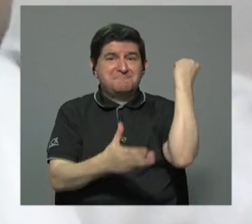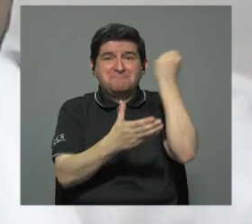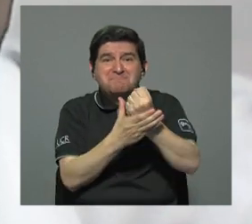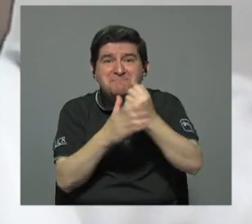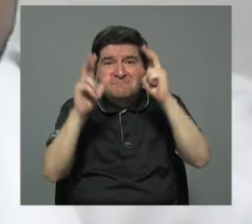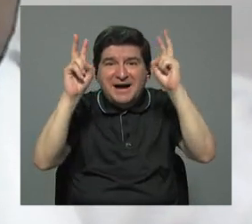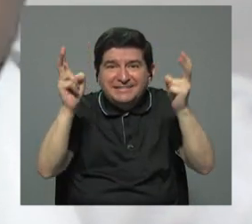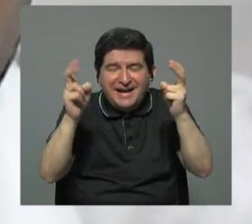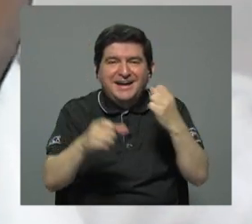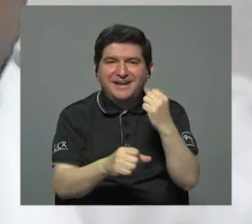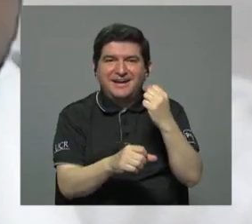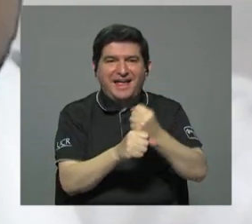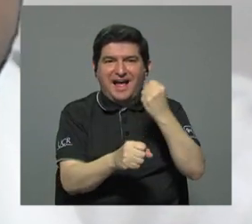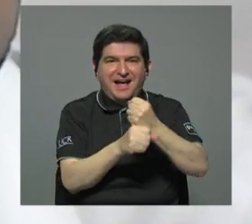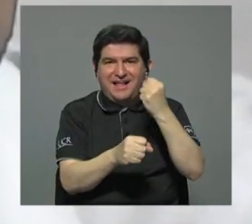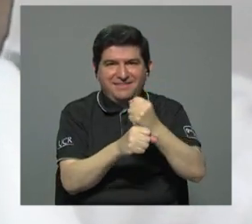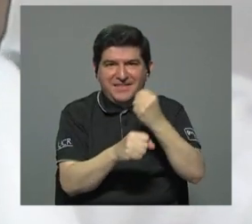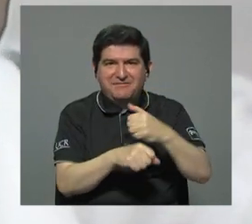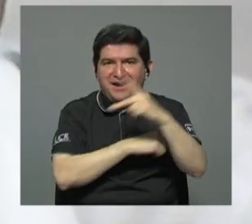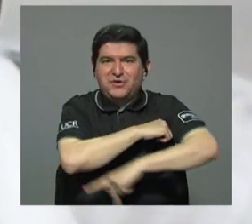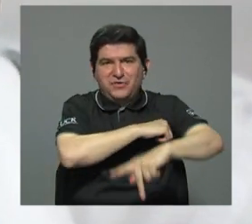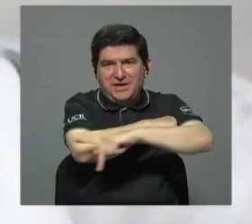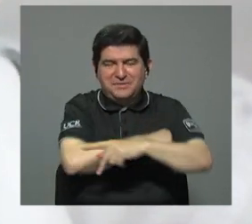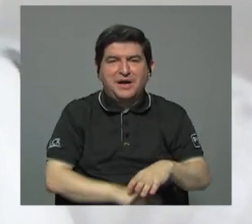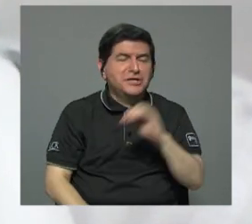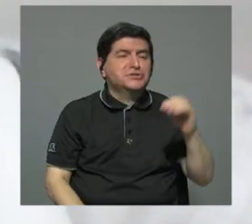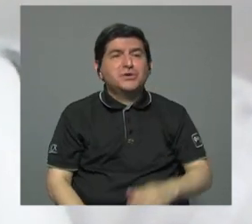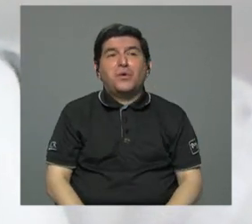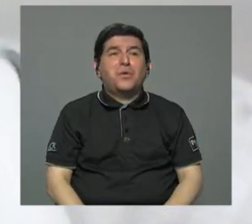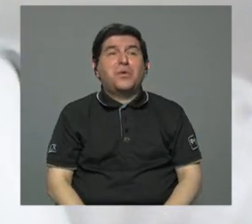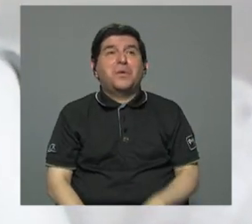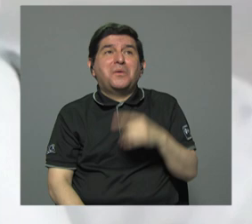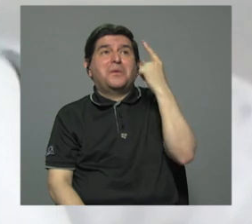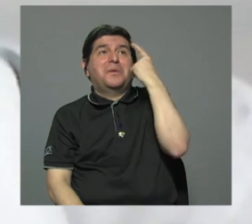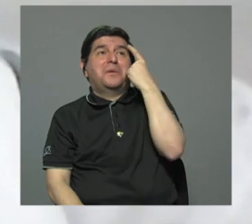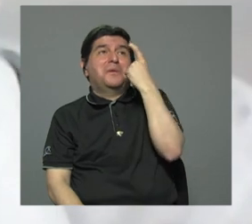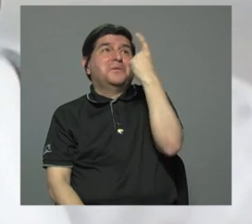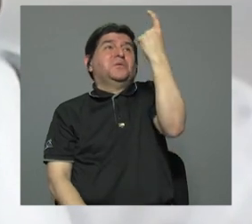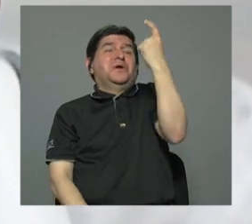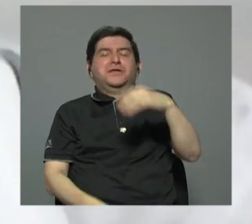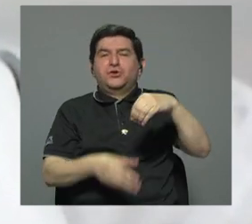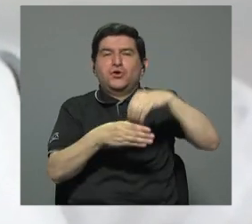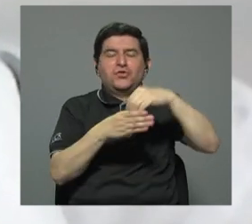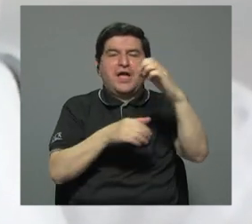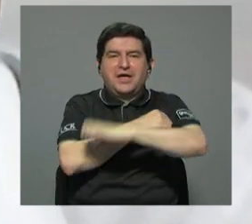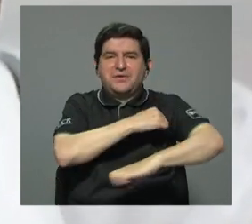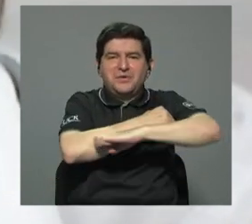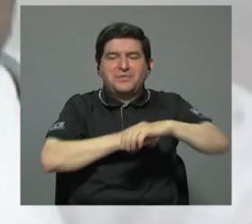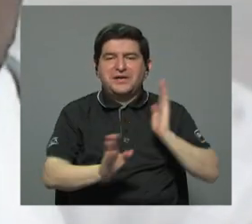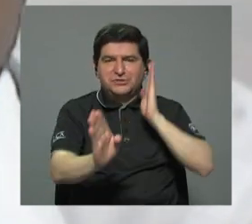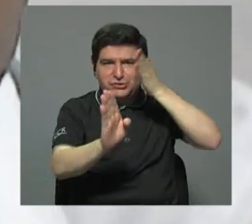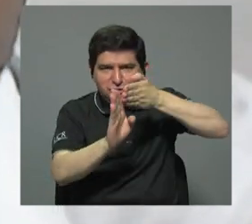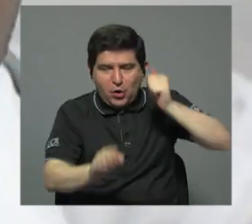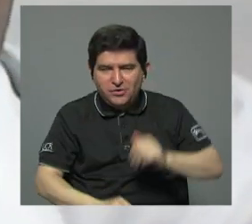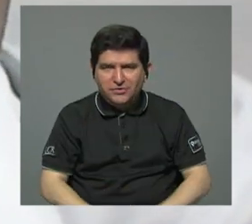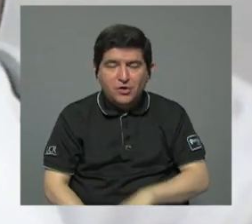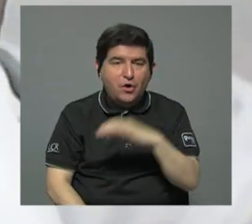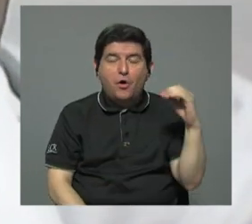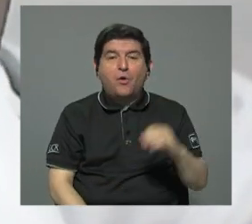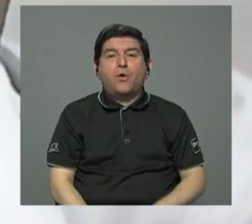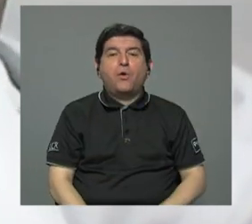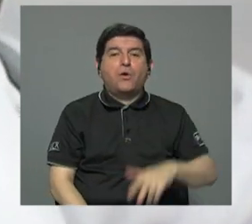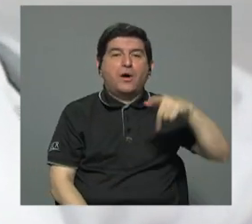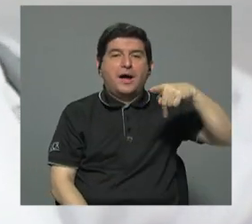empleo en este país, o por lo menos de aspiraciones para atraer inversión extranjera directa o incluso a las